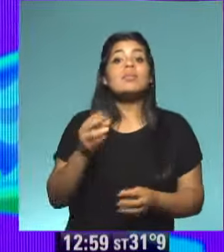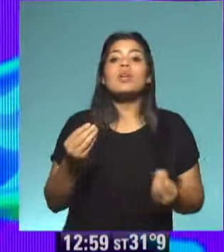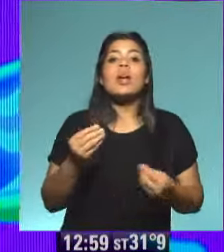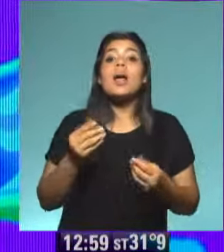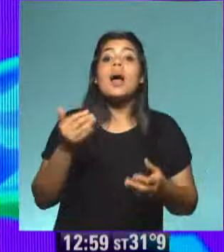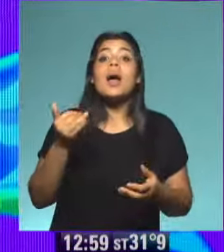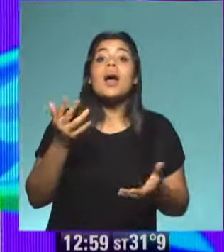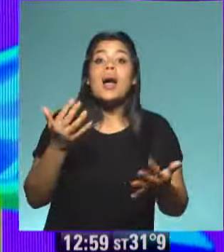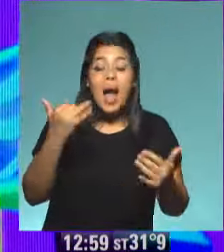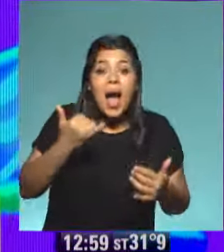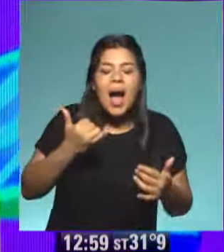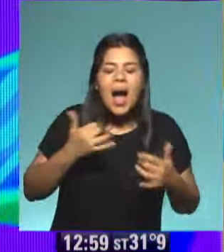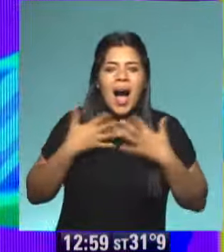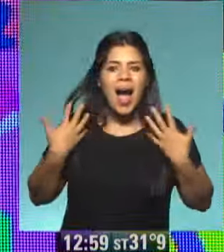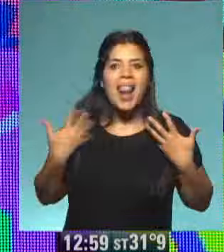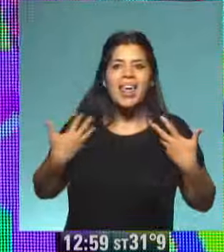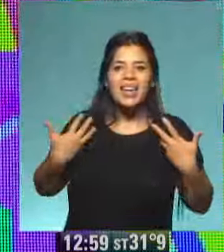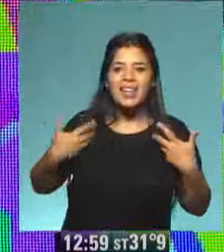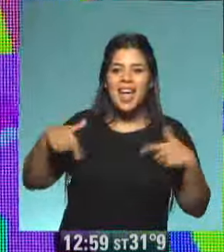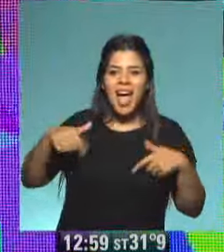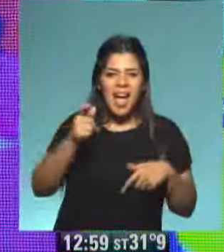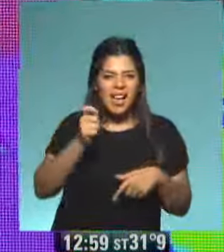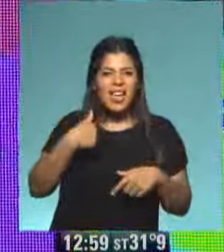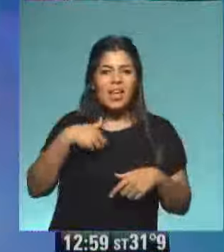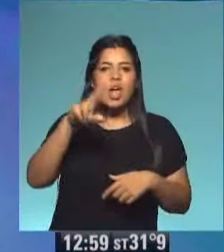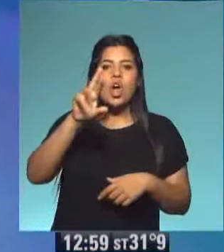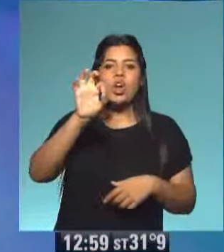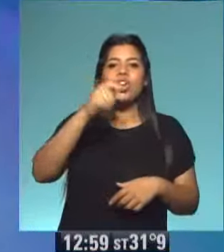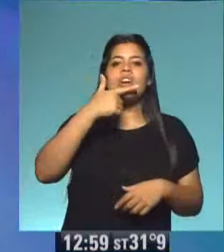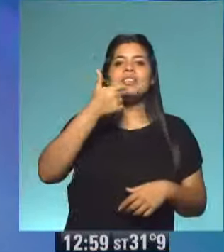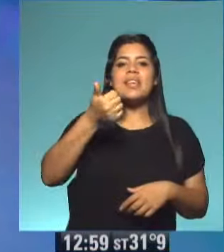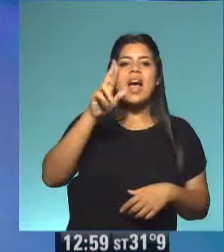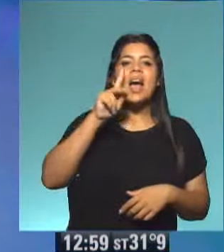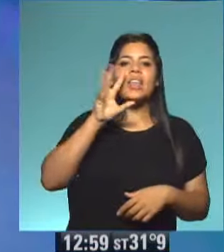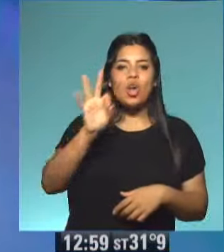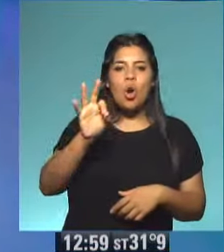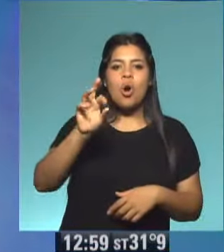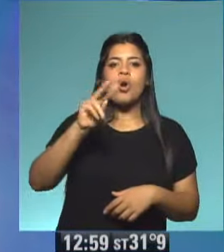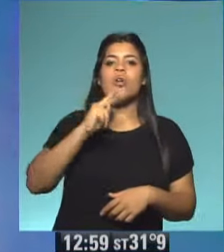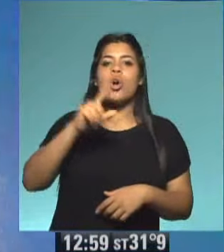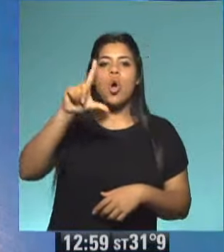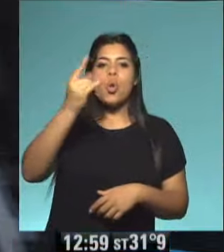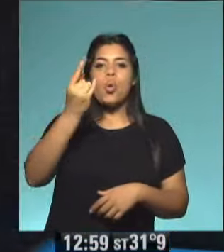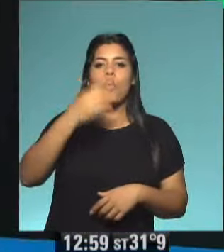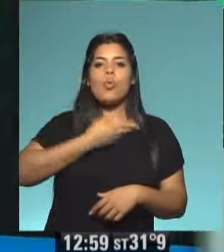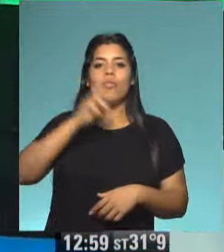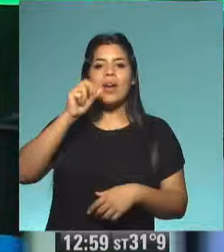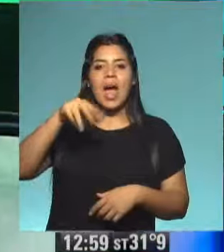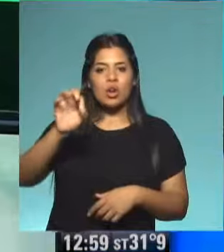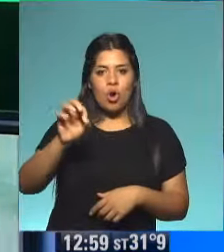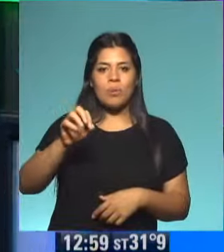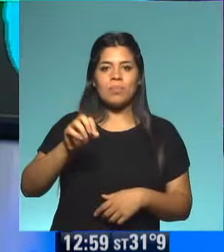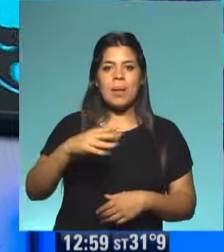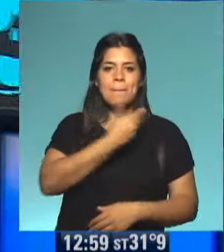Porque tenemos la alegría, sí, de tener con nosotros a Rosario Lufrano, la presidenta de la RTA. RTA y al ministro de